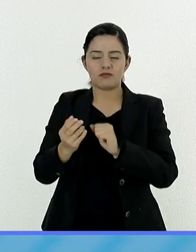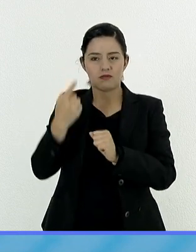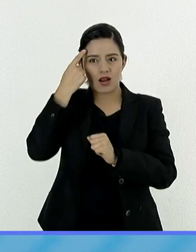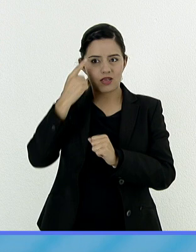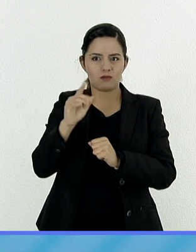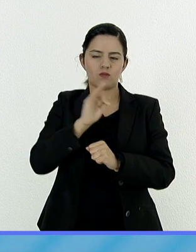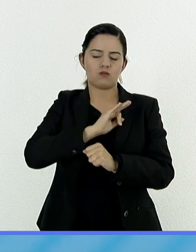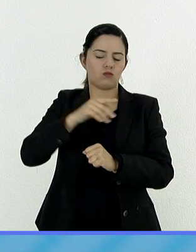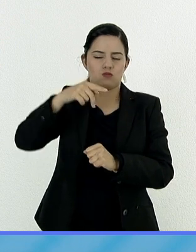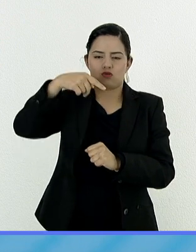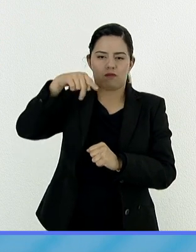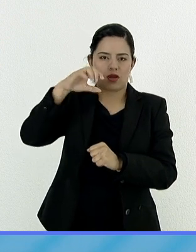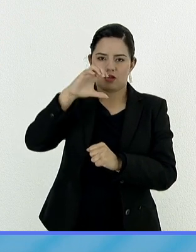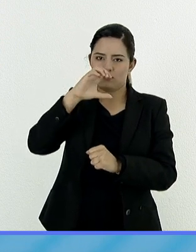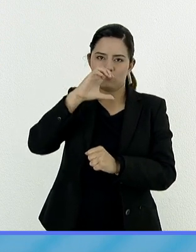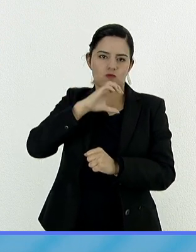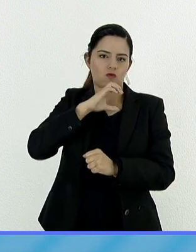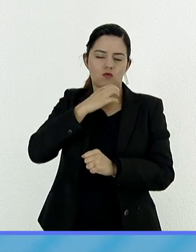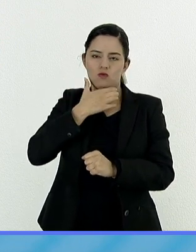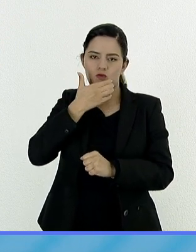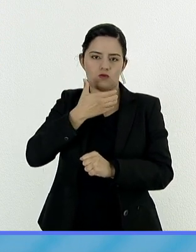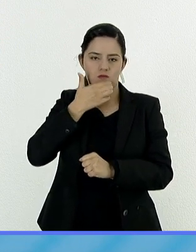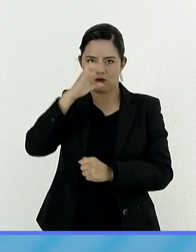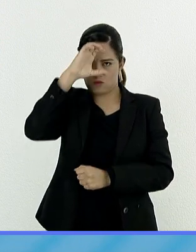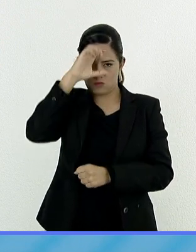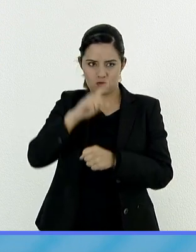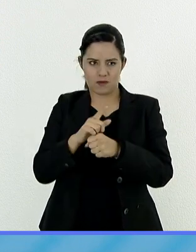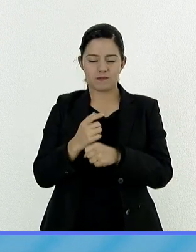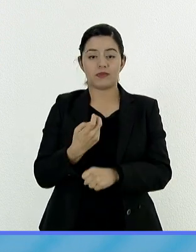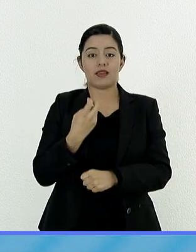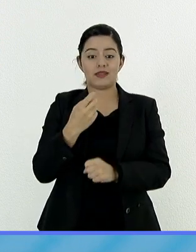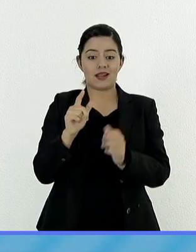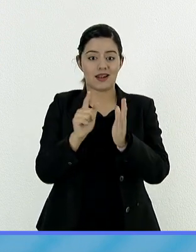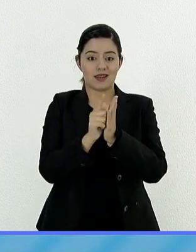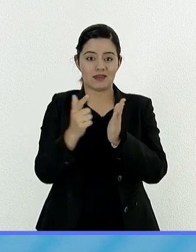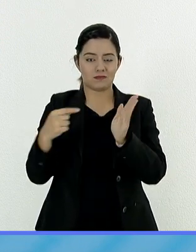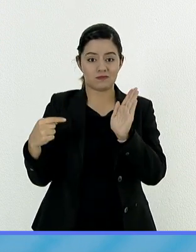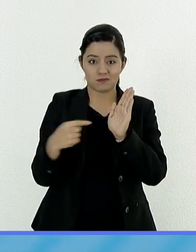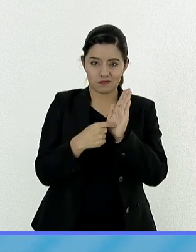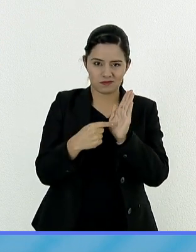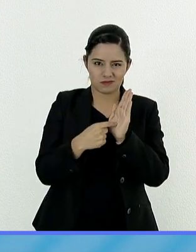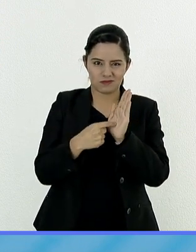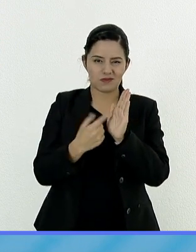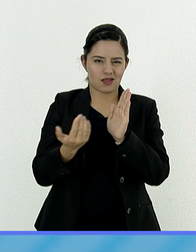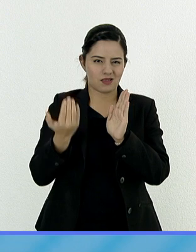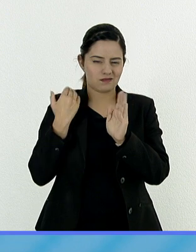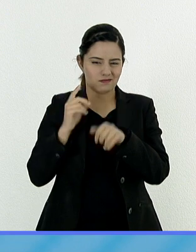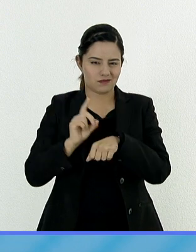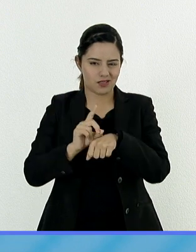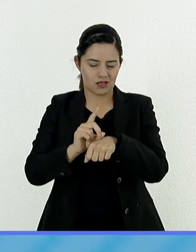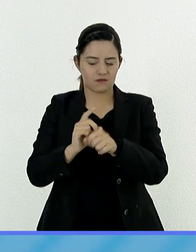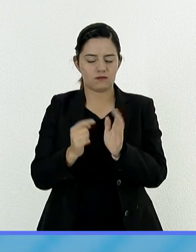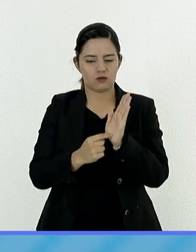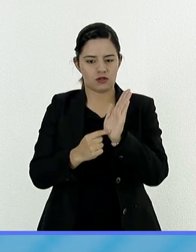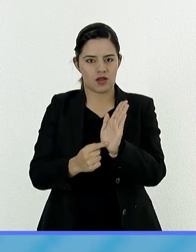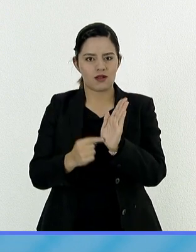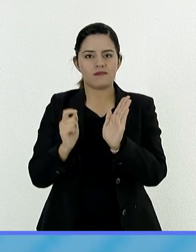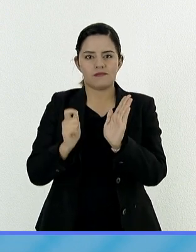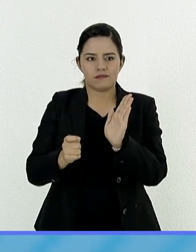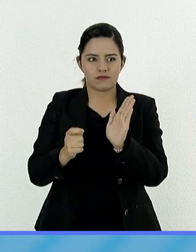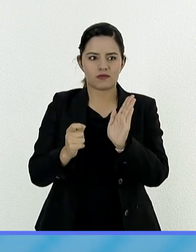y hemos dado y por eso este libro que presentamos Hace unos días se llama exploraciones del mundo